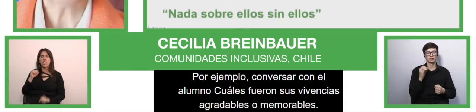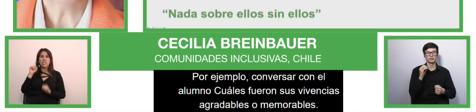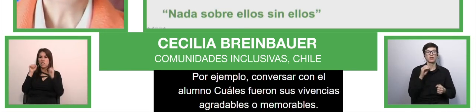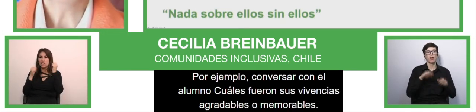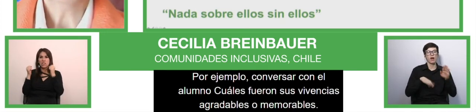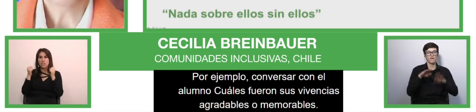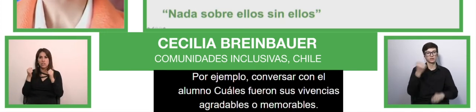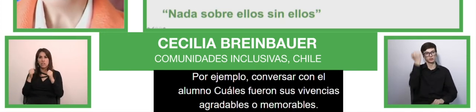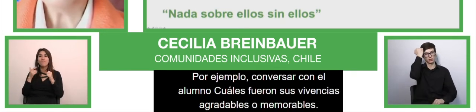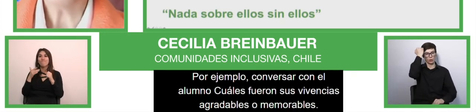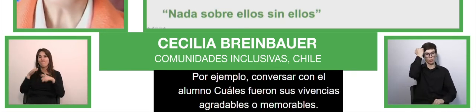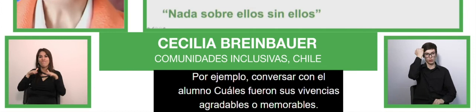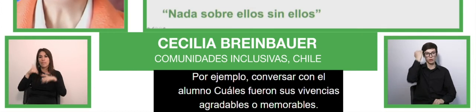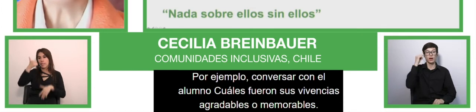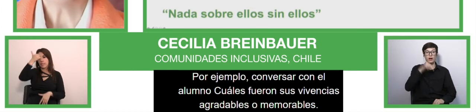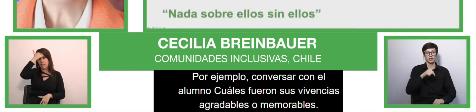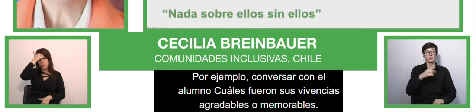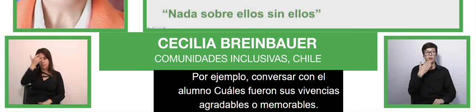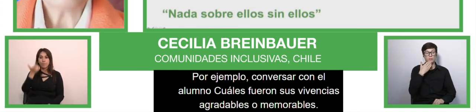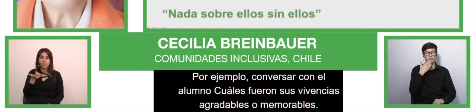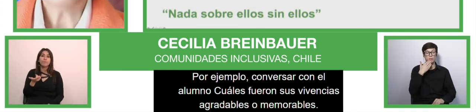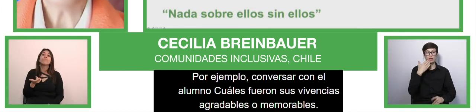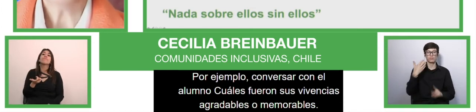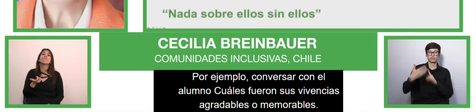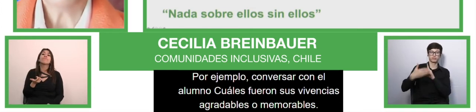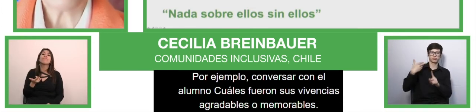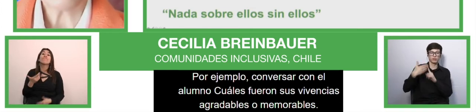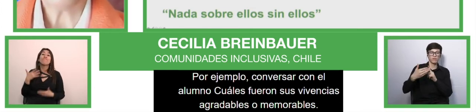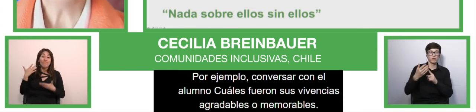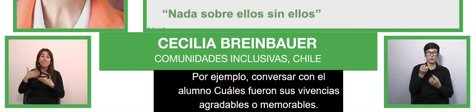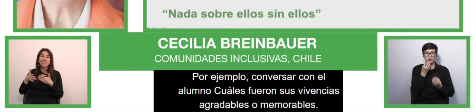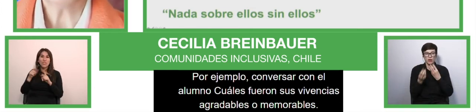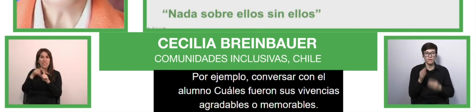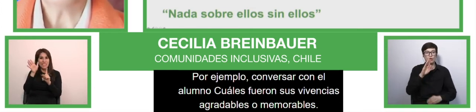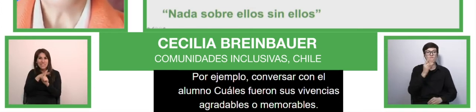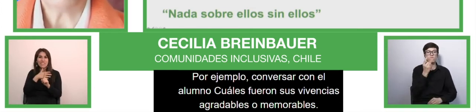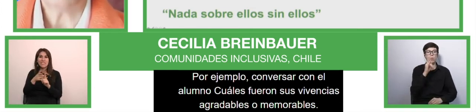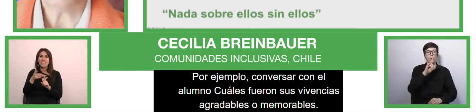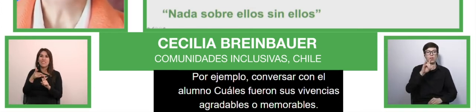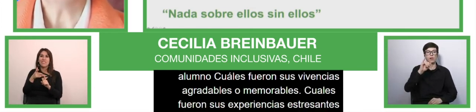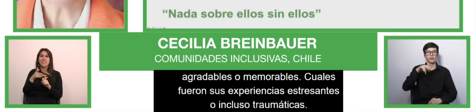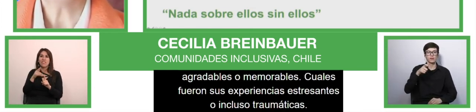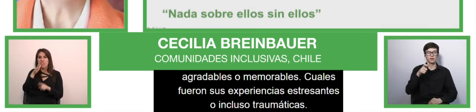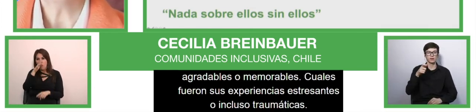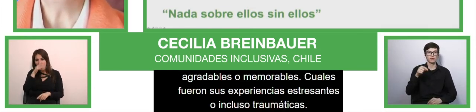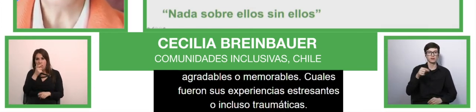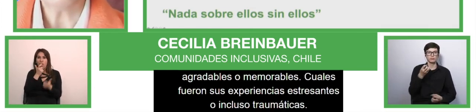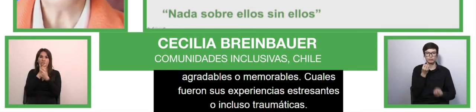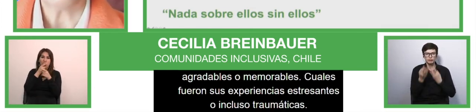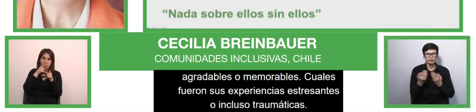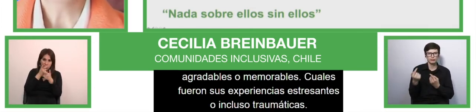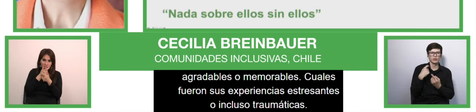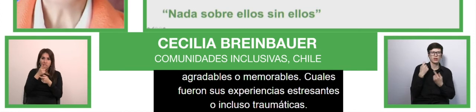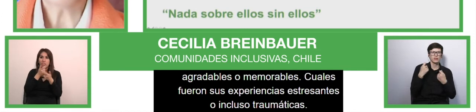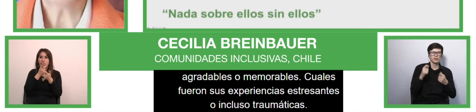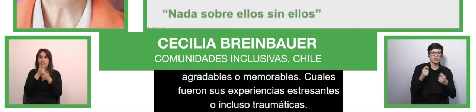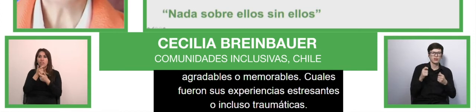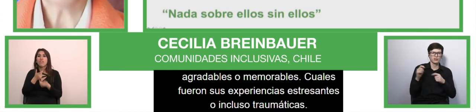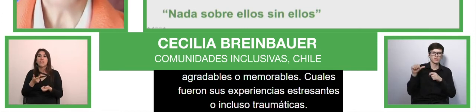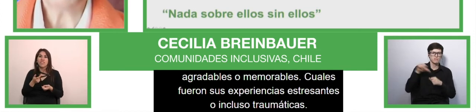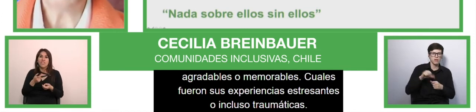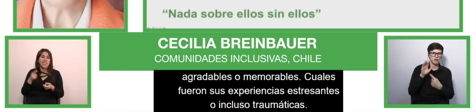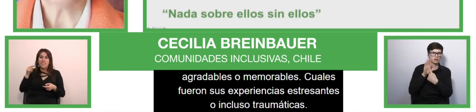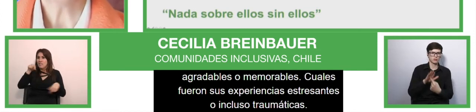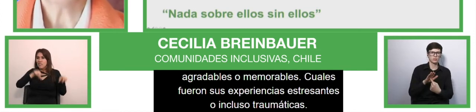traumáticas el bullying existe y existe en los recreos existe en los baños existe en la biblioteca y